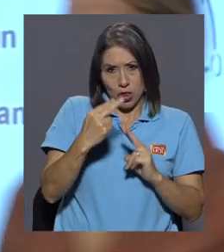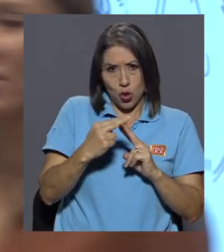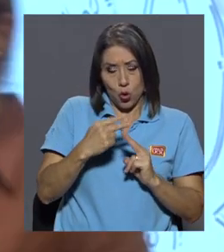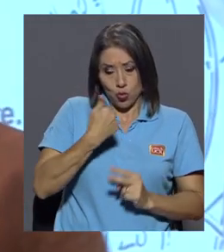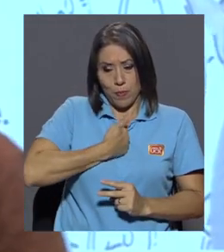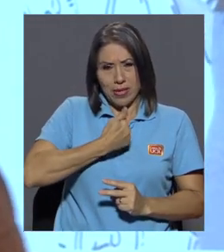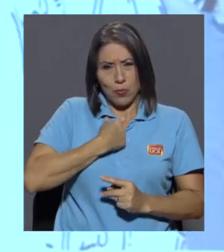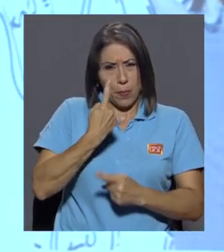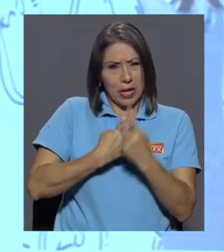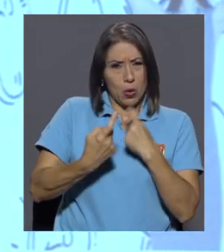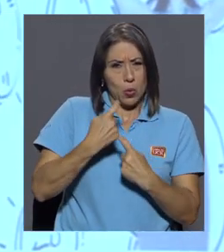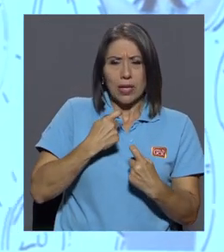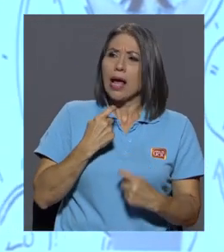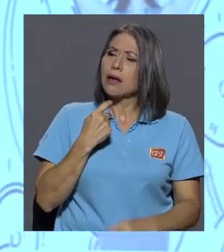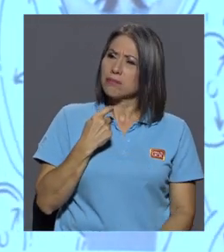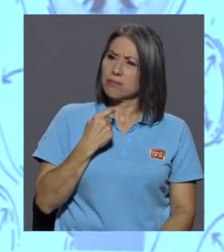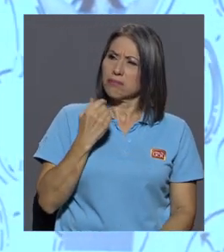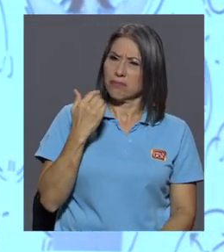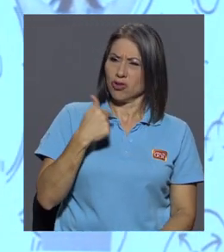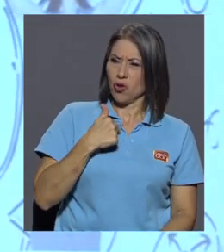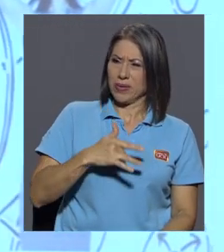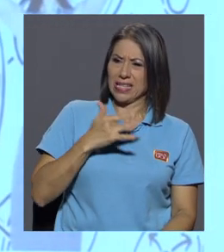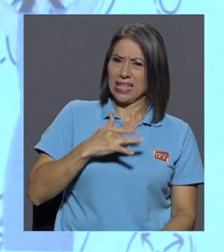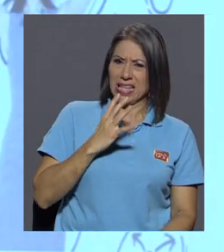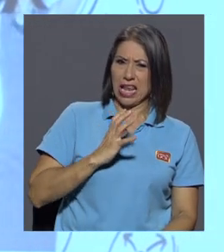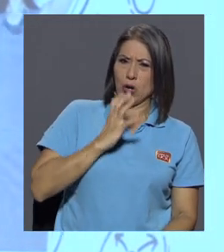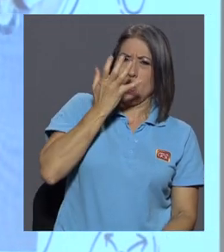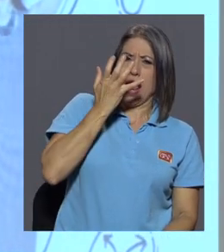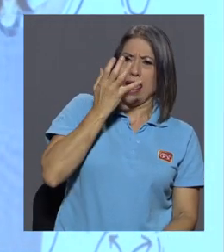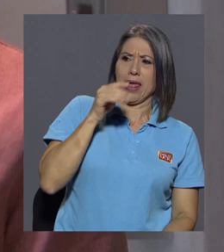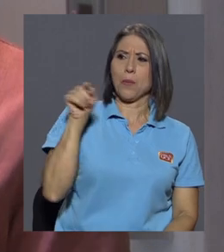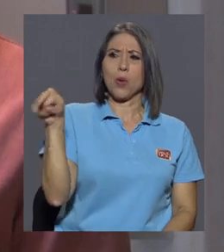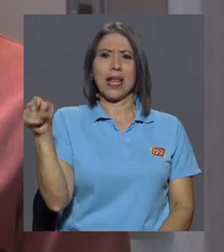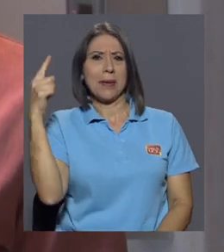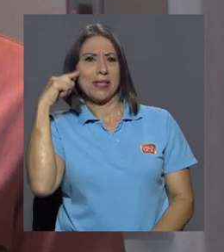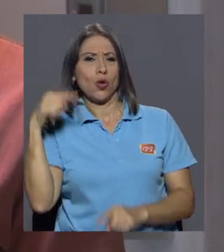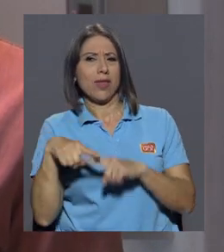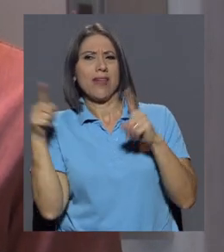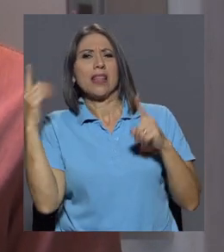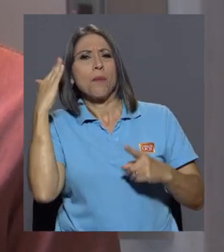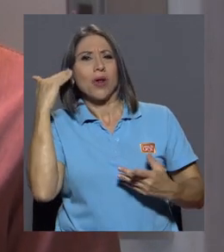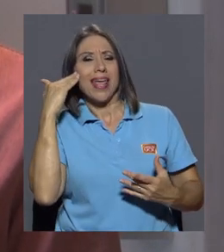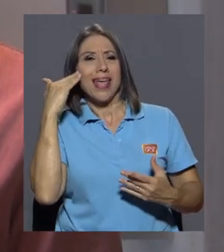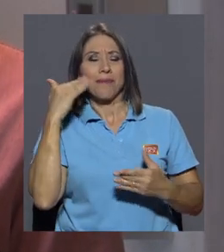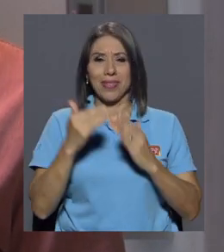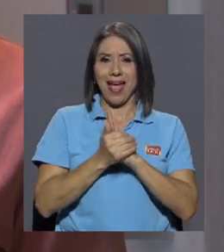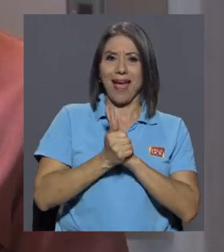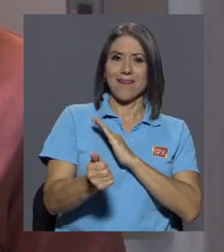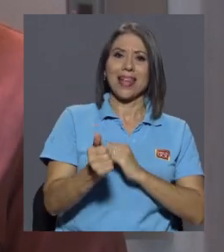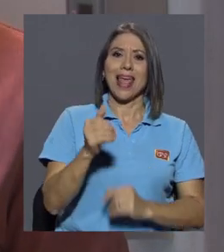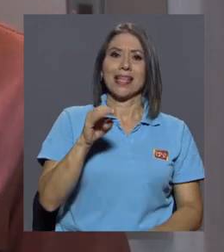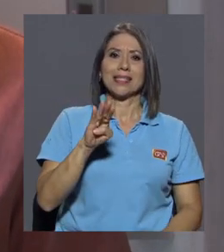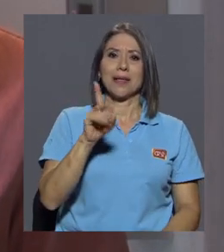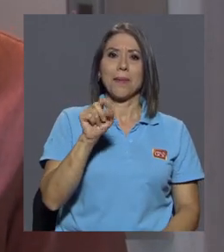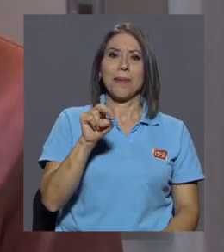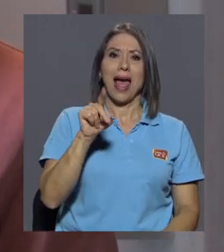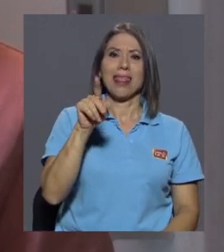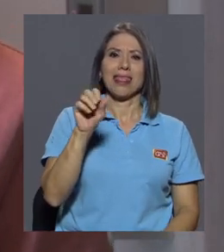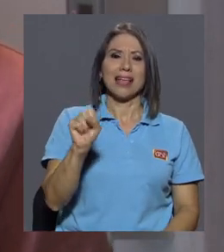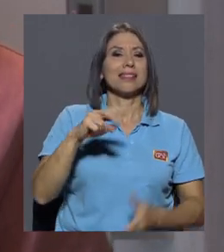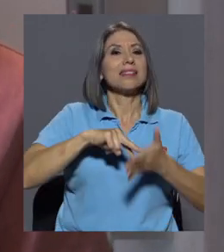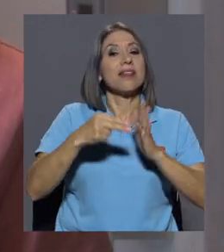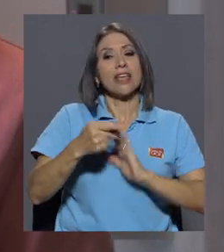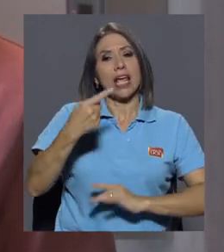decirme por qué yo me sentí tan enojada solo porque diferían de mi posición. Habilidades blandas me refiero a tener empatía,